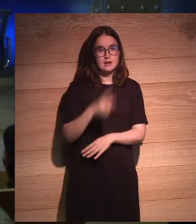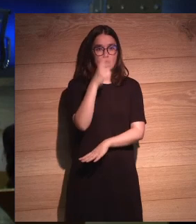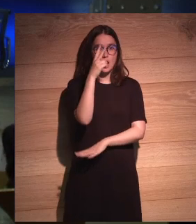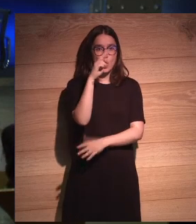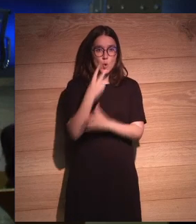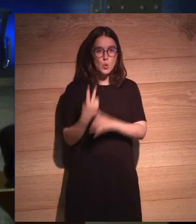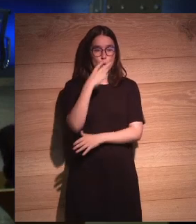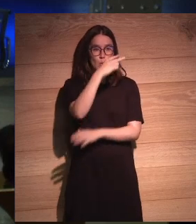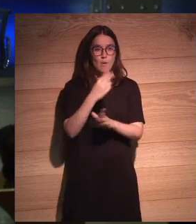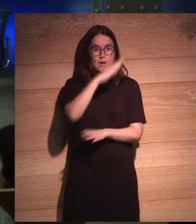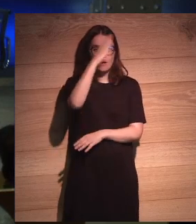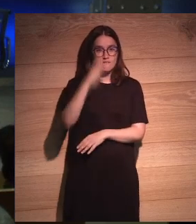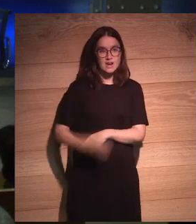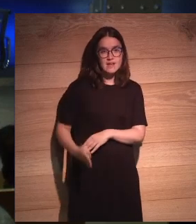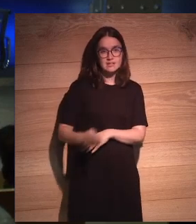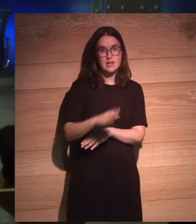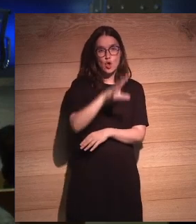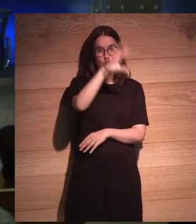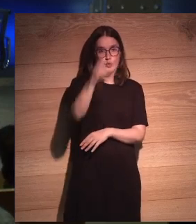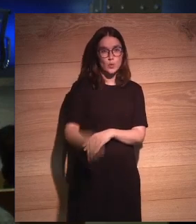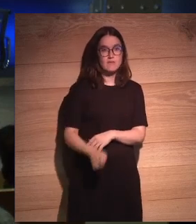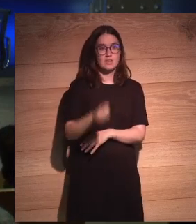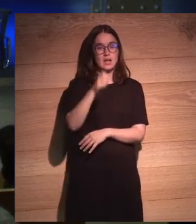Brasil, Sudáfrica y Kenia.